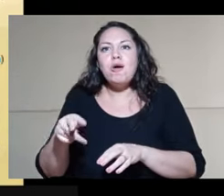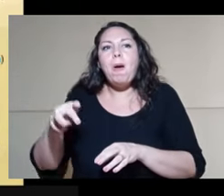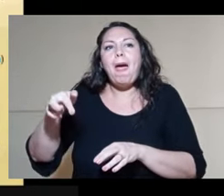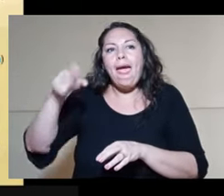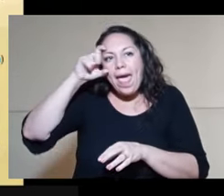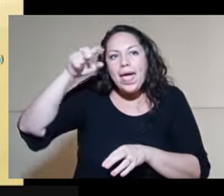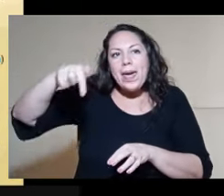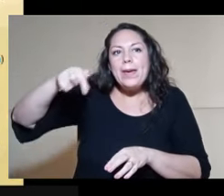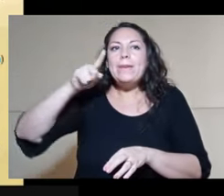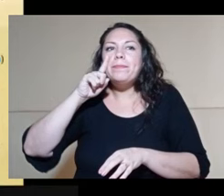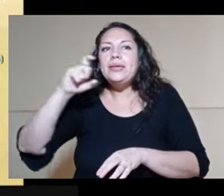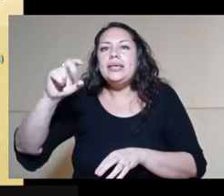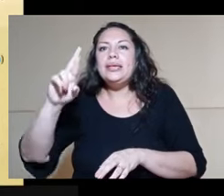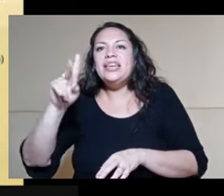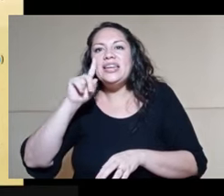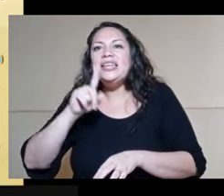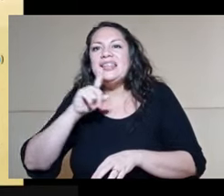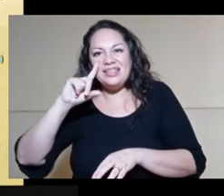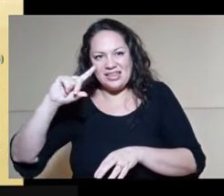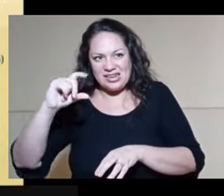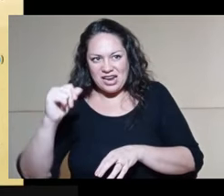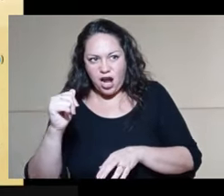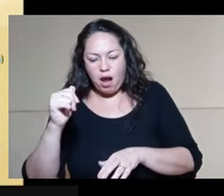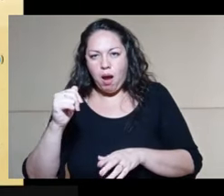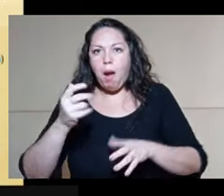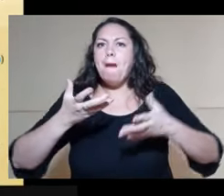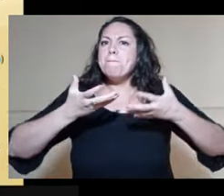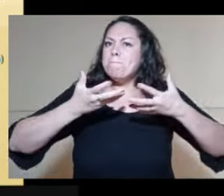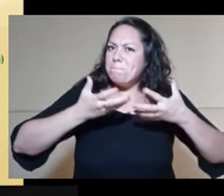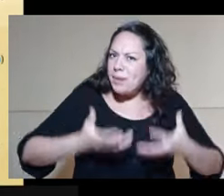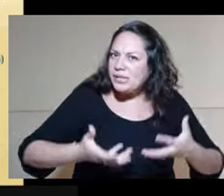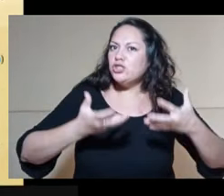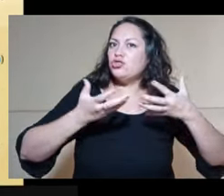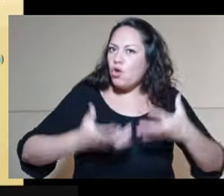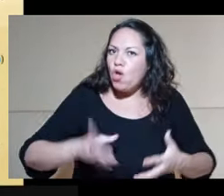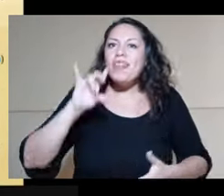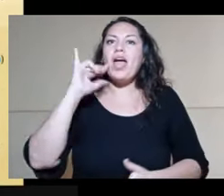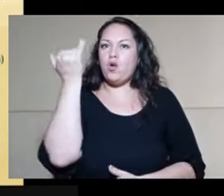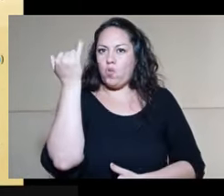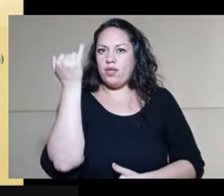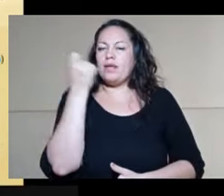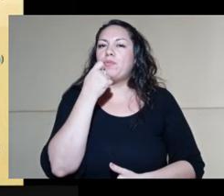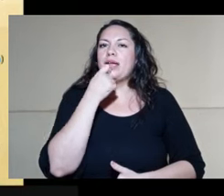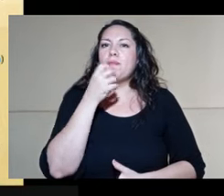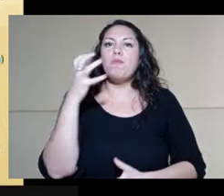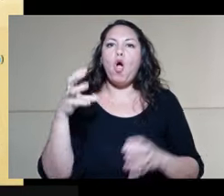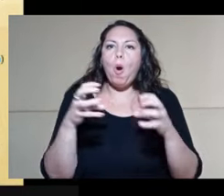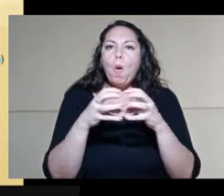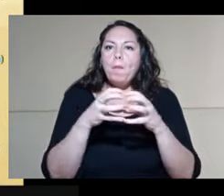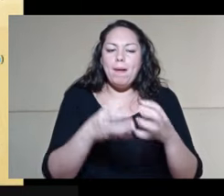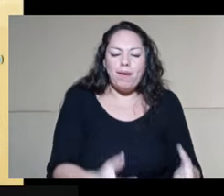llama sensibilidad epicrítica. ¿Ah? También podemos discriminar el peso. Nosotros levantamos una